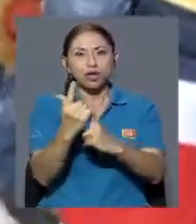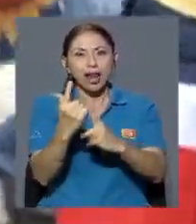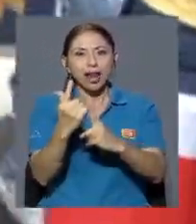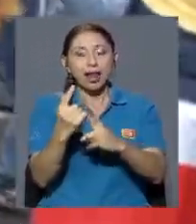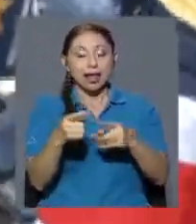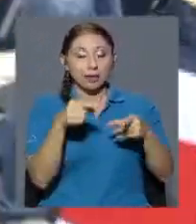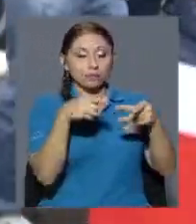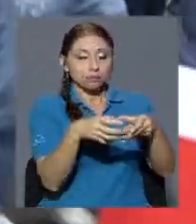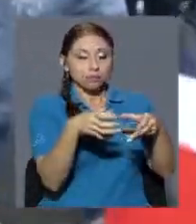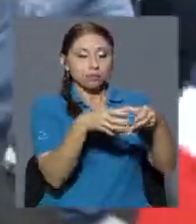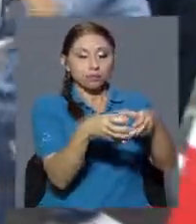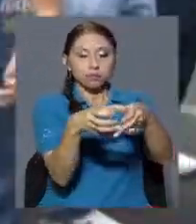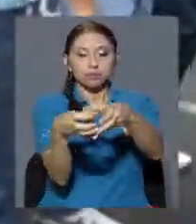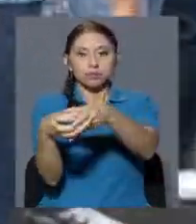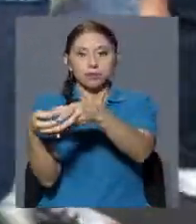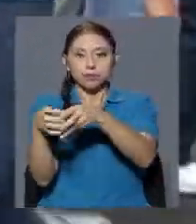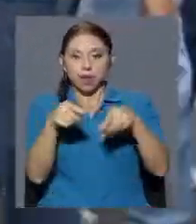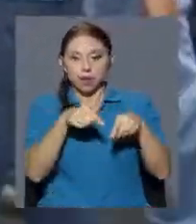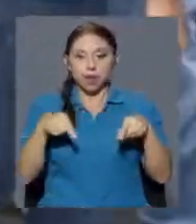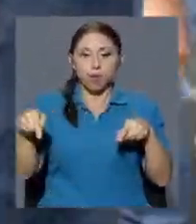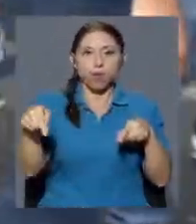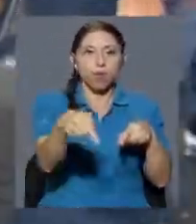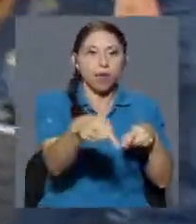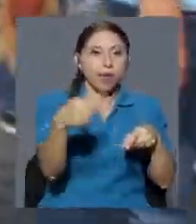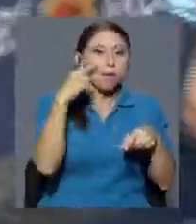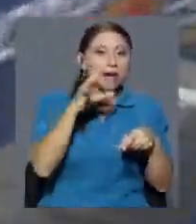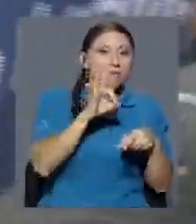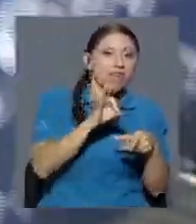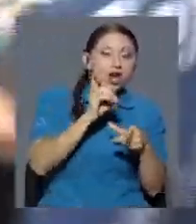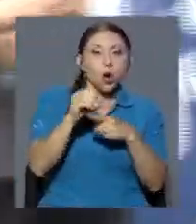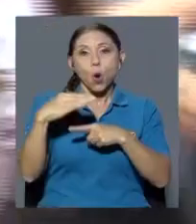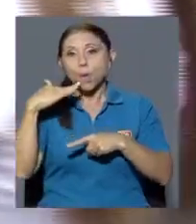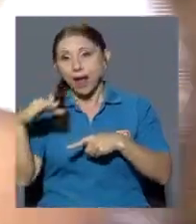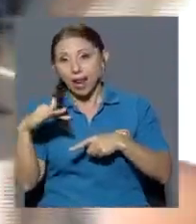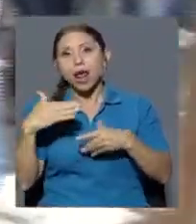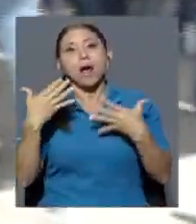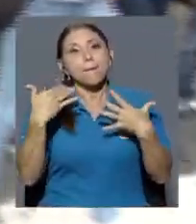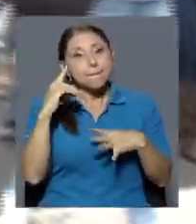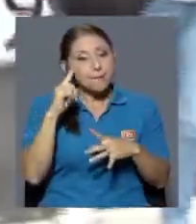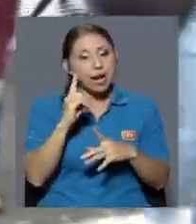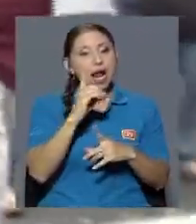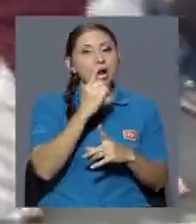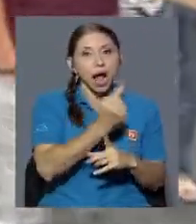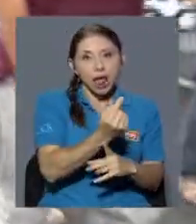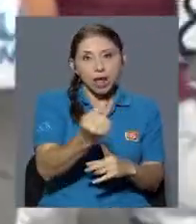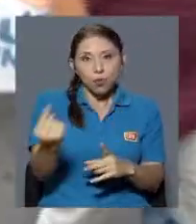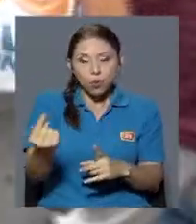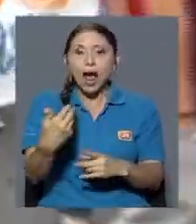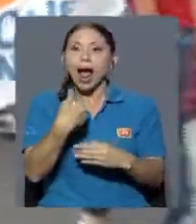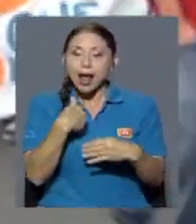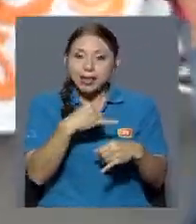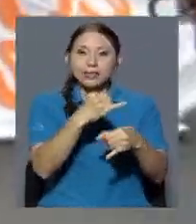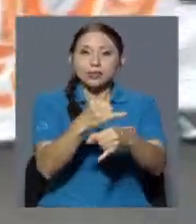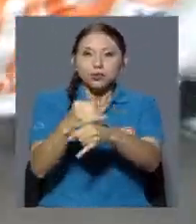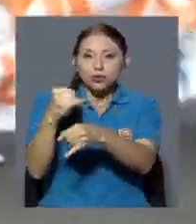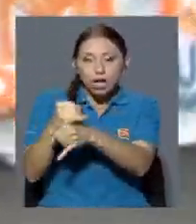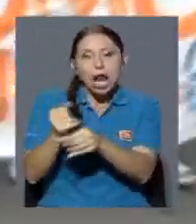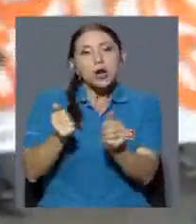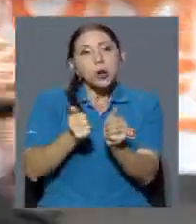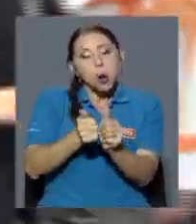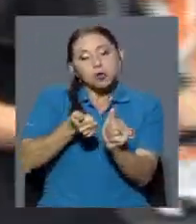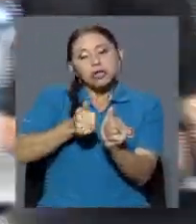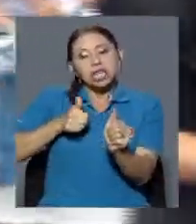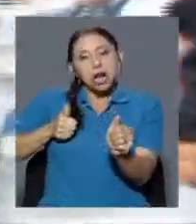poblaciones para bien o para mal existe una institucionalidad con rezagos con avances pero tienen esa